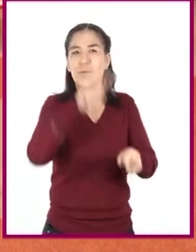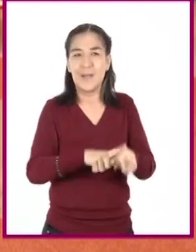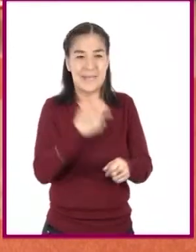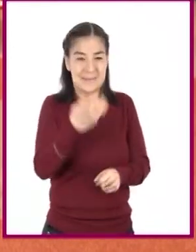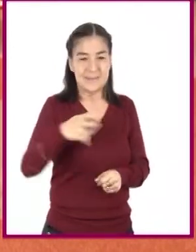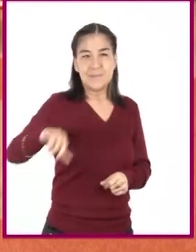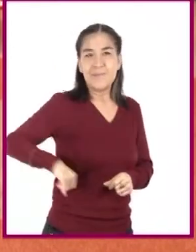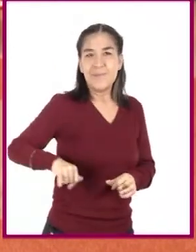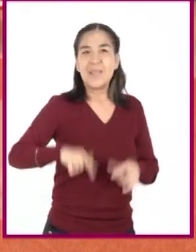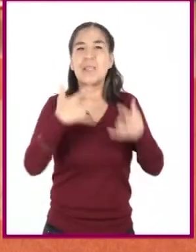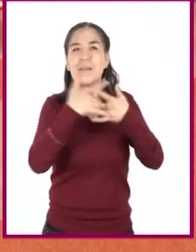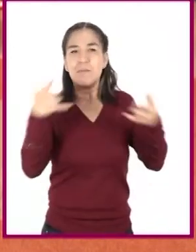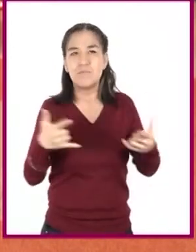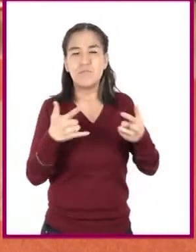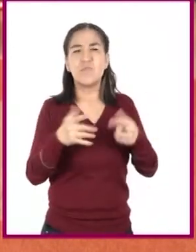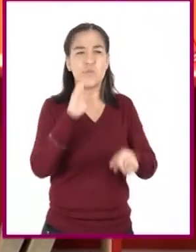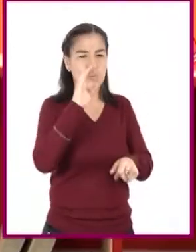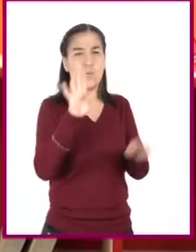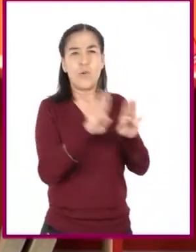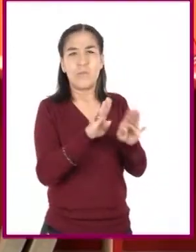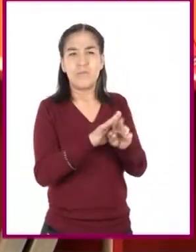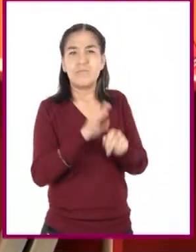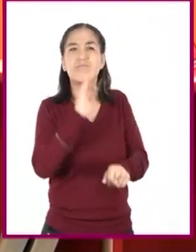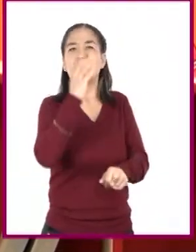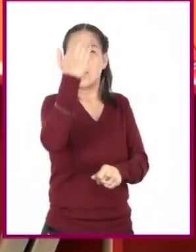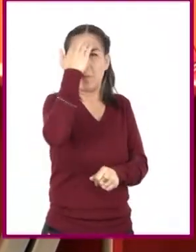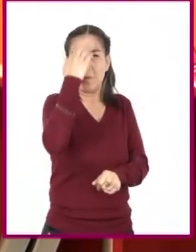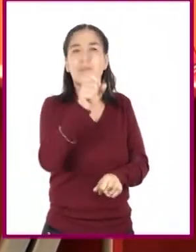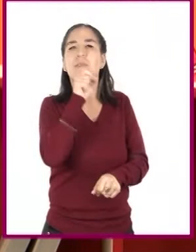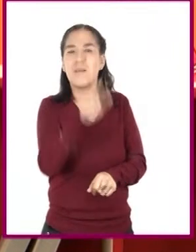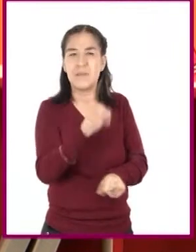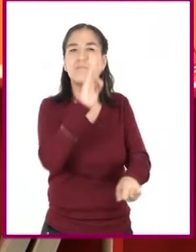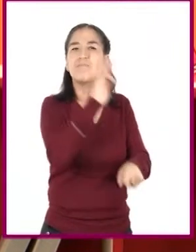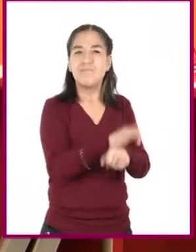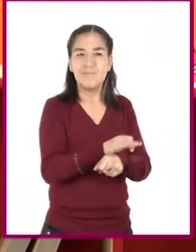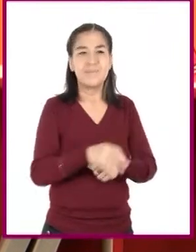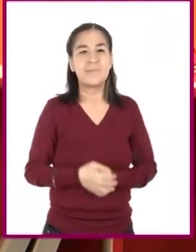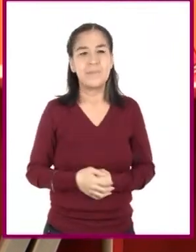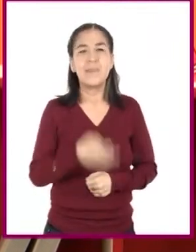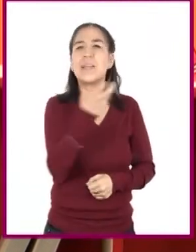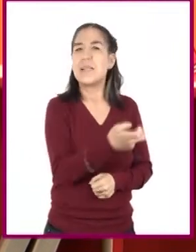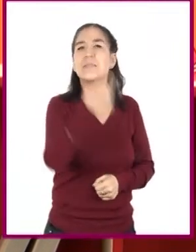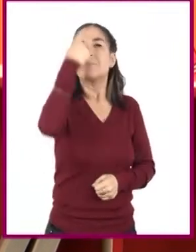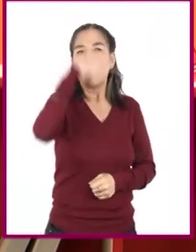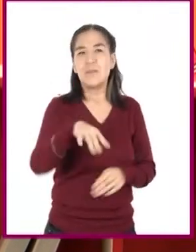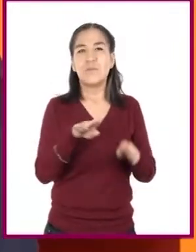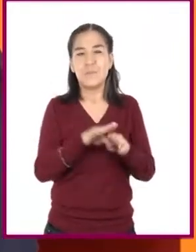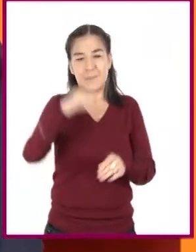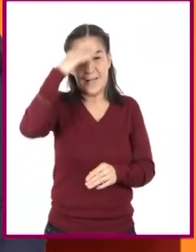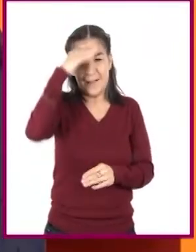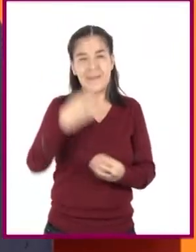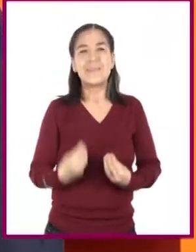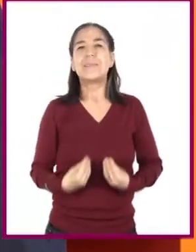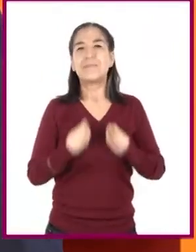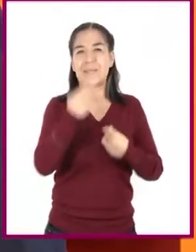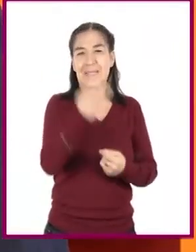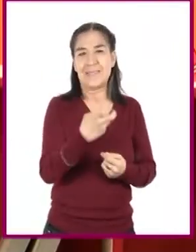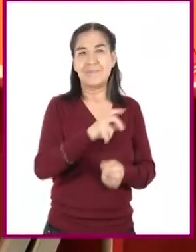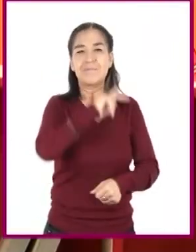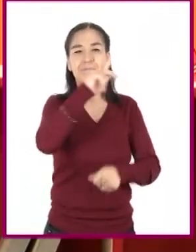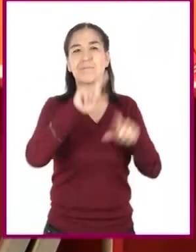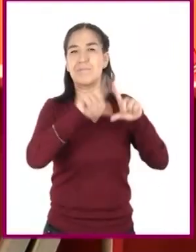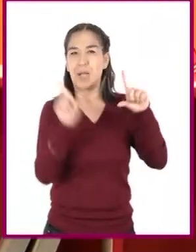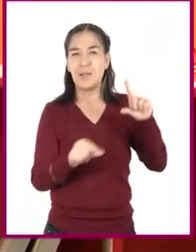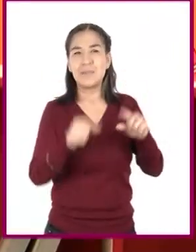la conocen y la defienden. Ello nos lleva a desarrollar un sentimiento de pertenencia a nuestro país y